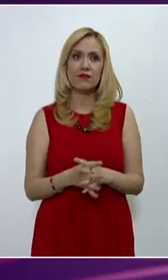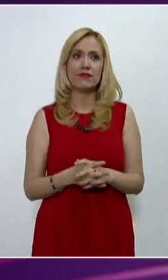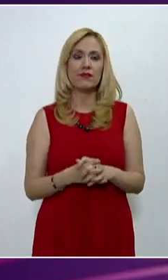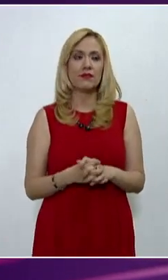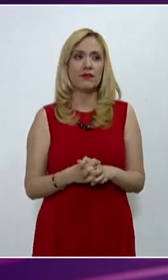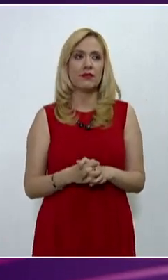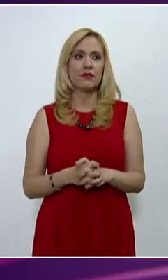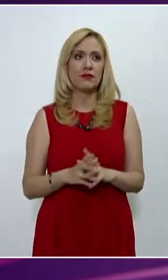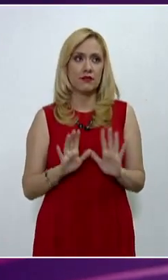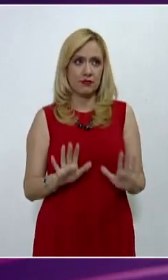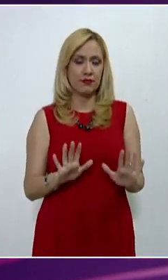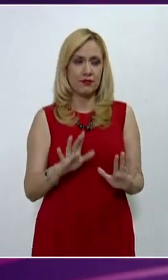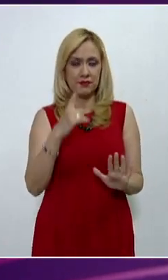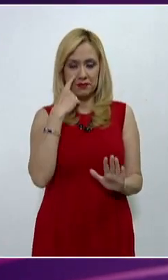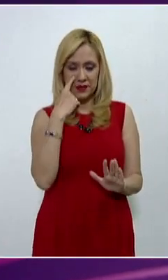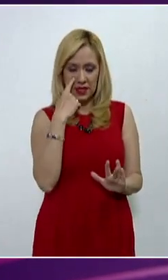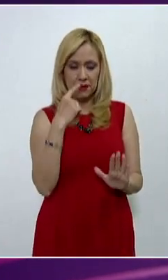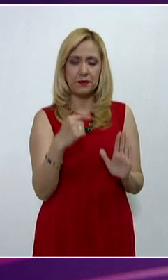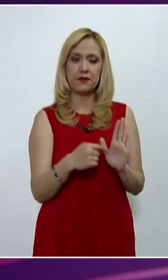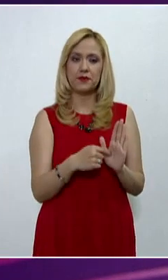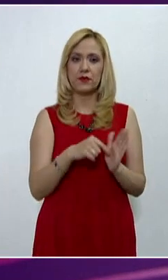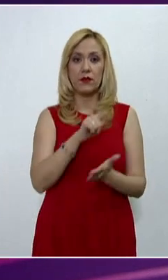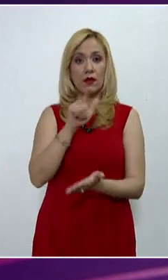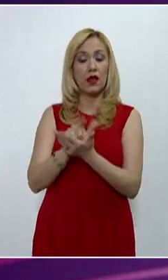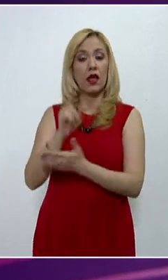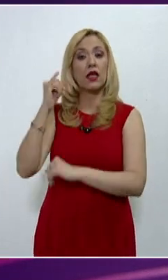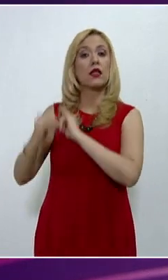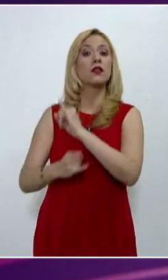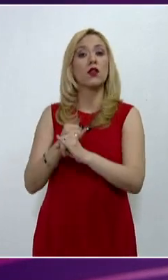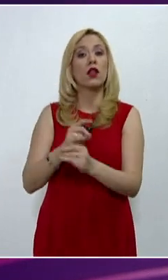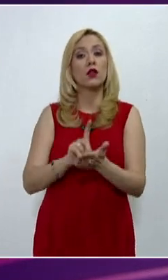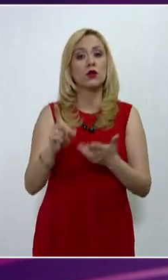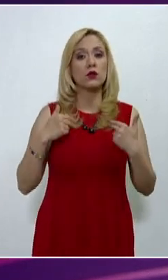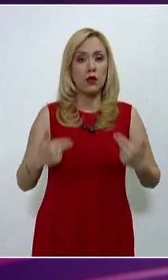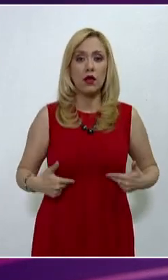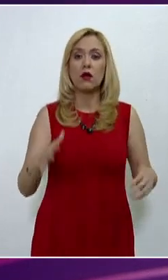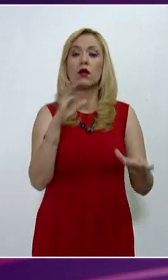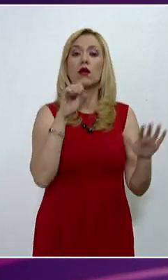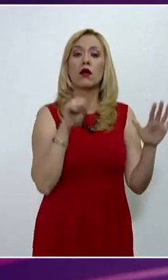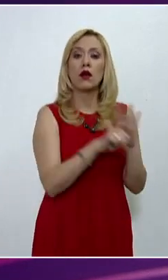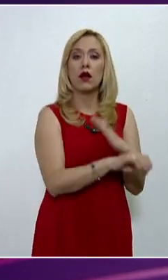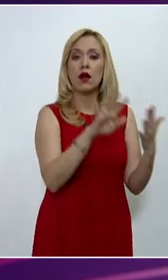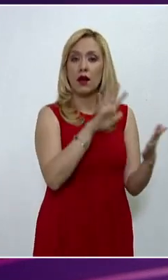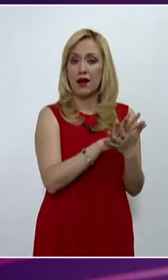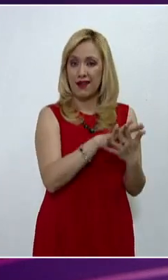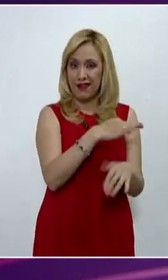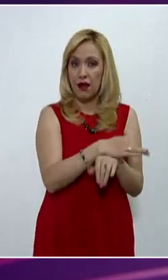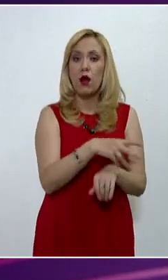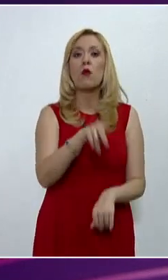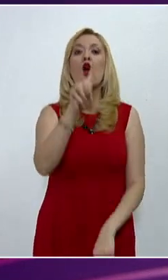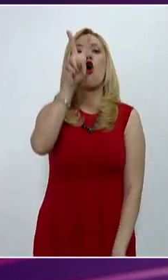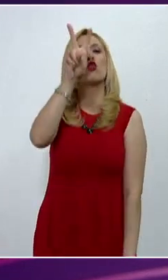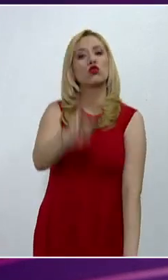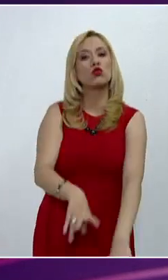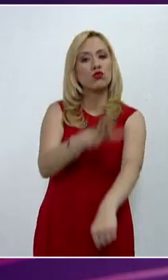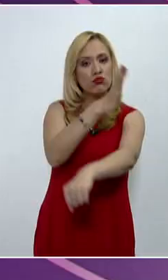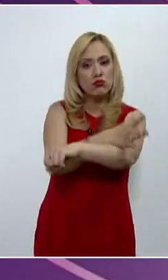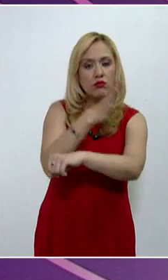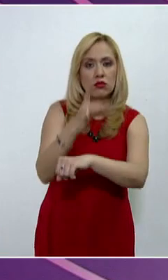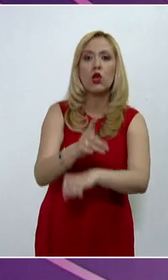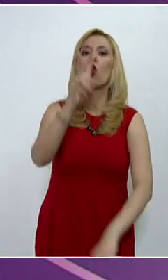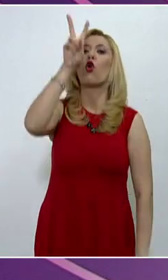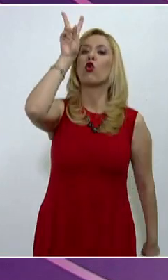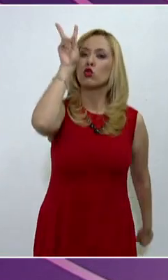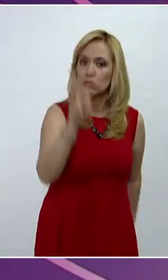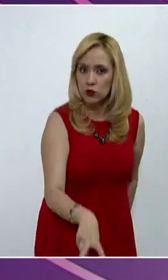que es válido desde la perspectiva del derecho internacional de los derechos humanos es la prisión preventiva justificada. Esto es aquella que